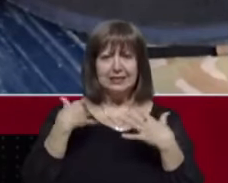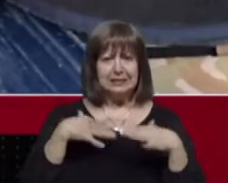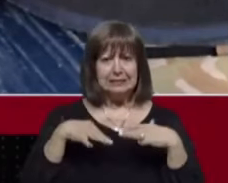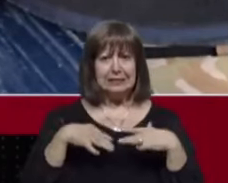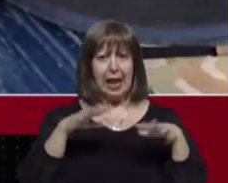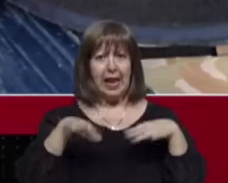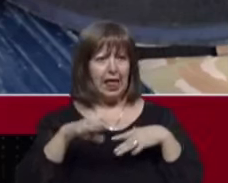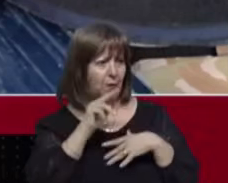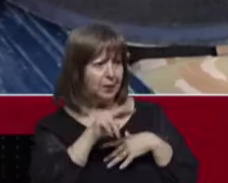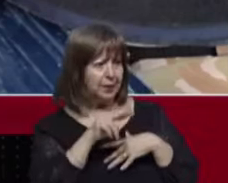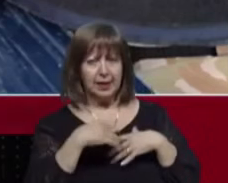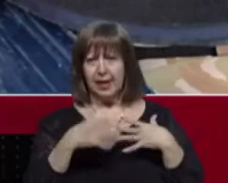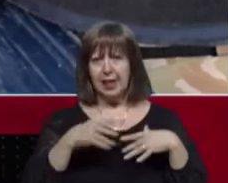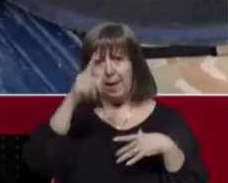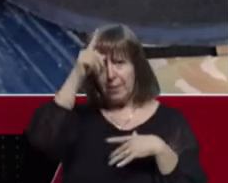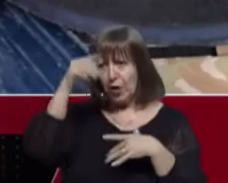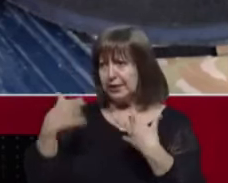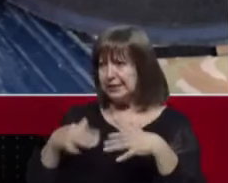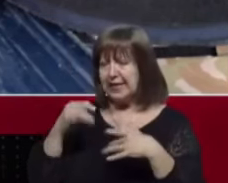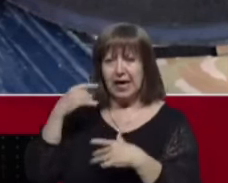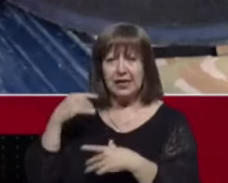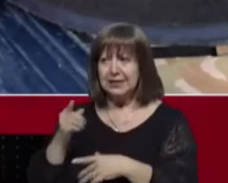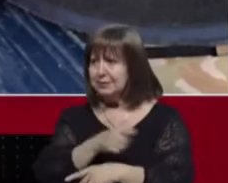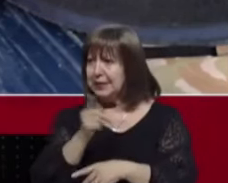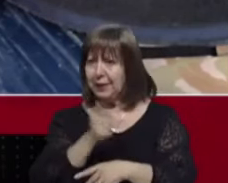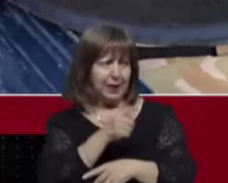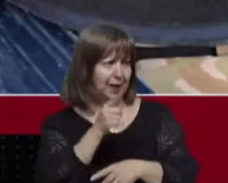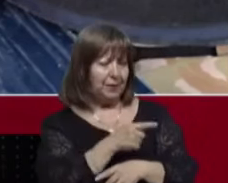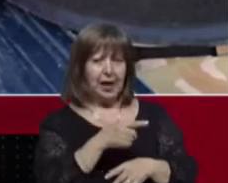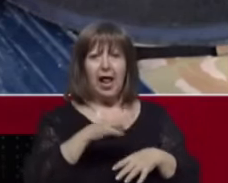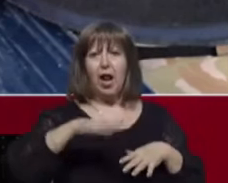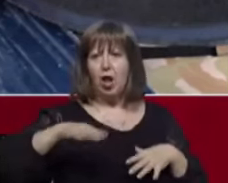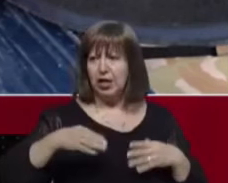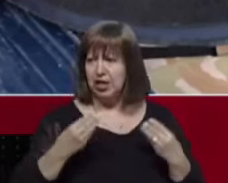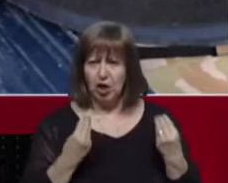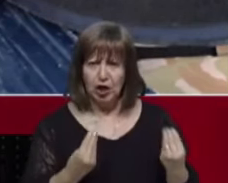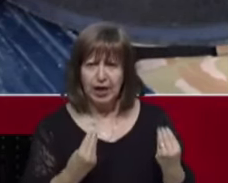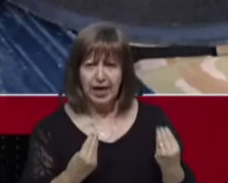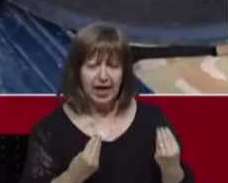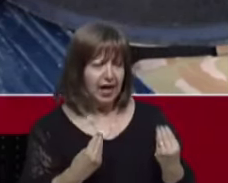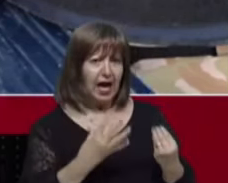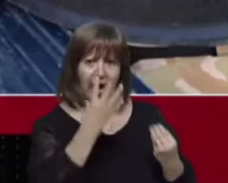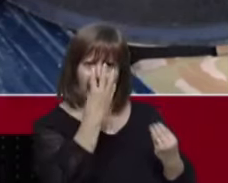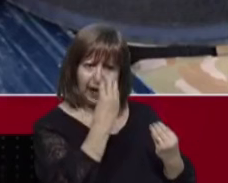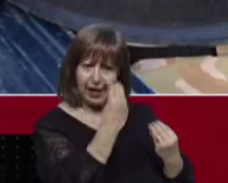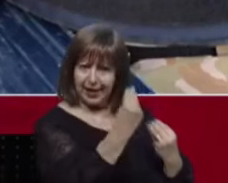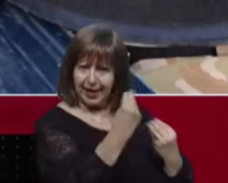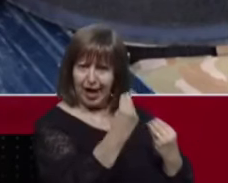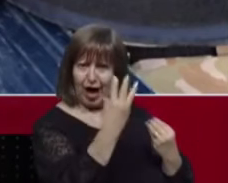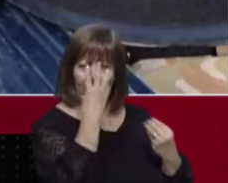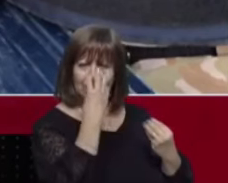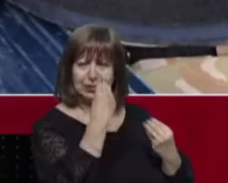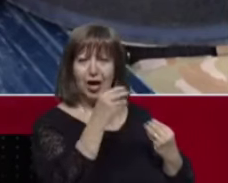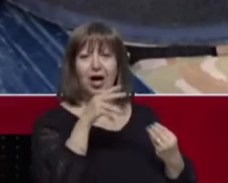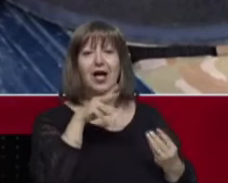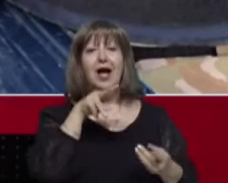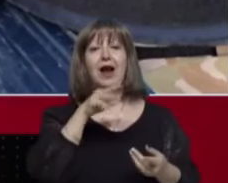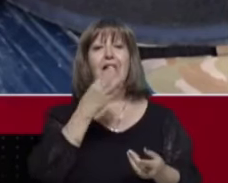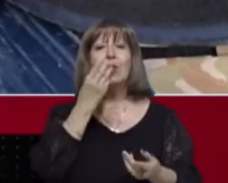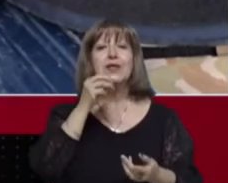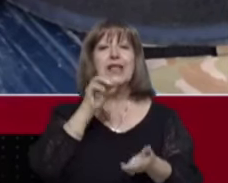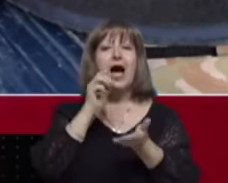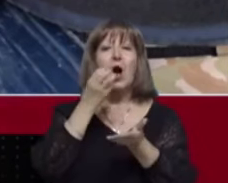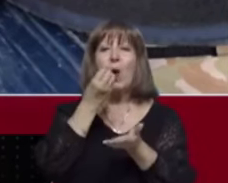presentes los efectivos en el lugar y constataron que era verdad. Ahí observamos la imagen del pequeño oso hormiguero que